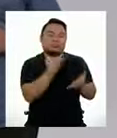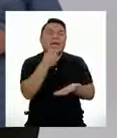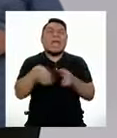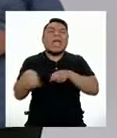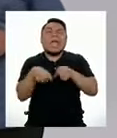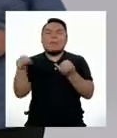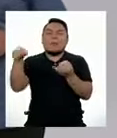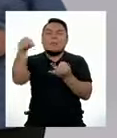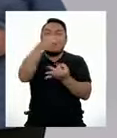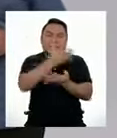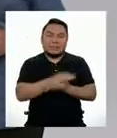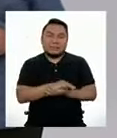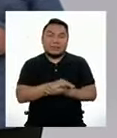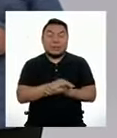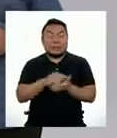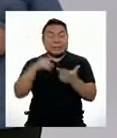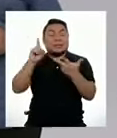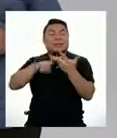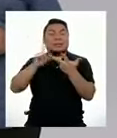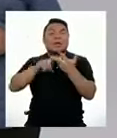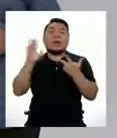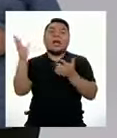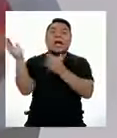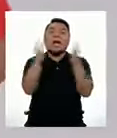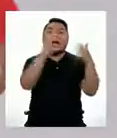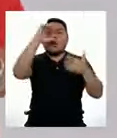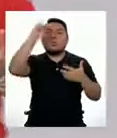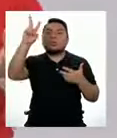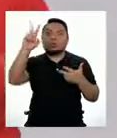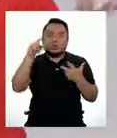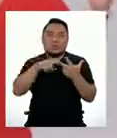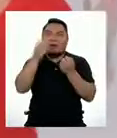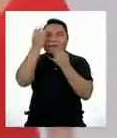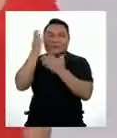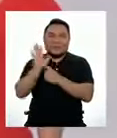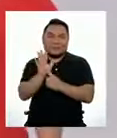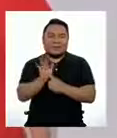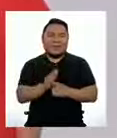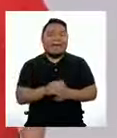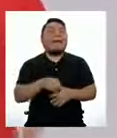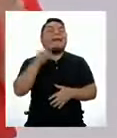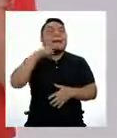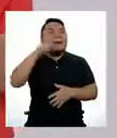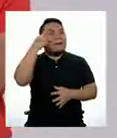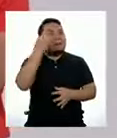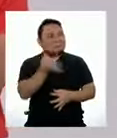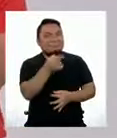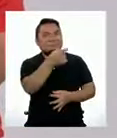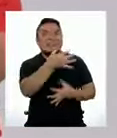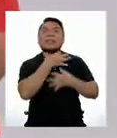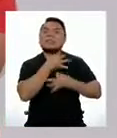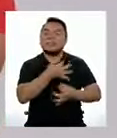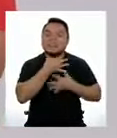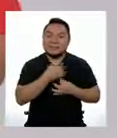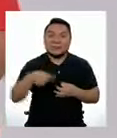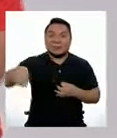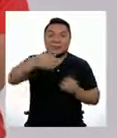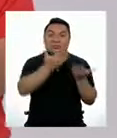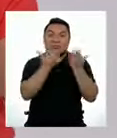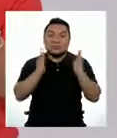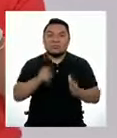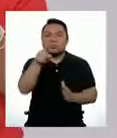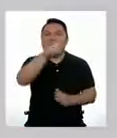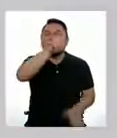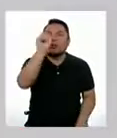invernadero y la calidad de aire de la ciudad de Cusco. Es verdad, y qué interesante. Pero muchos estudiantes en casa deben